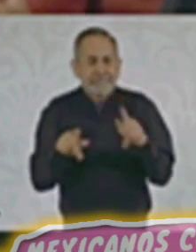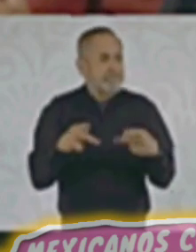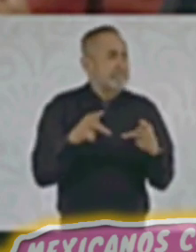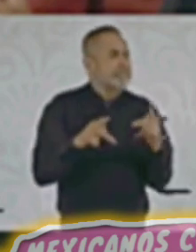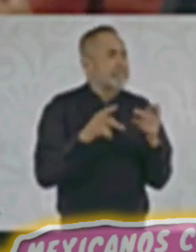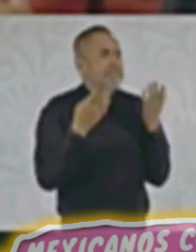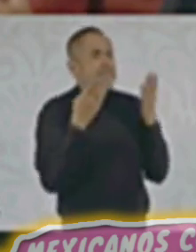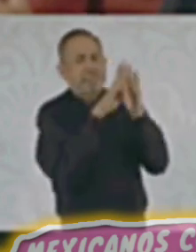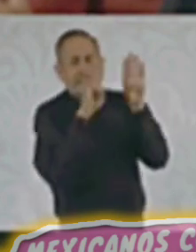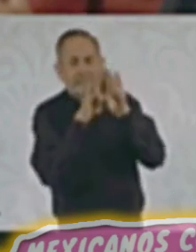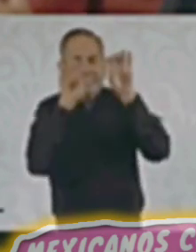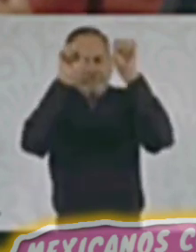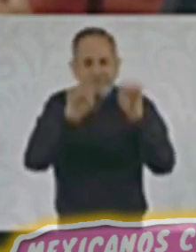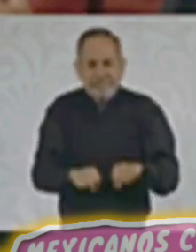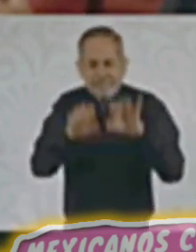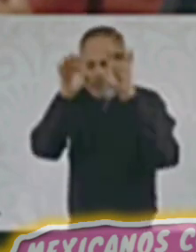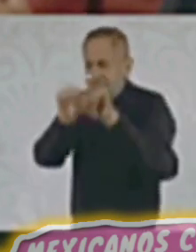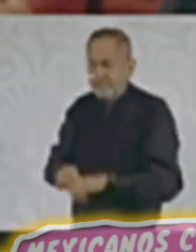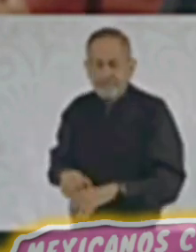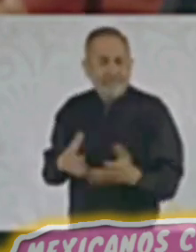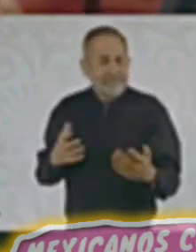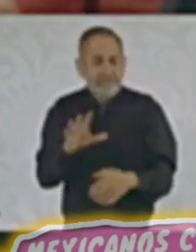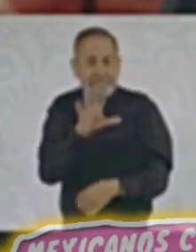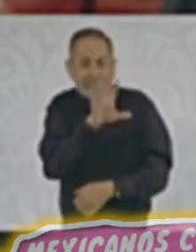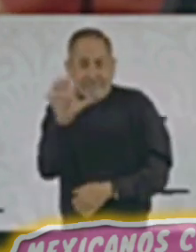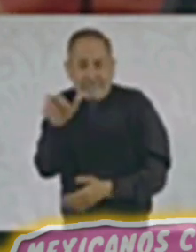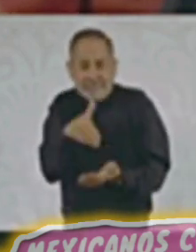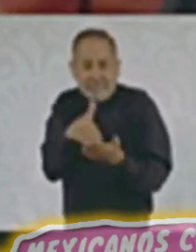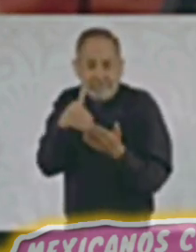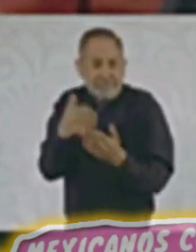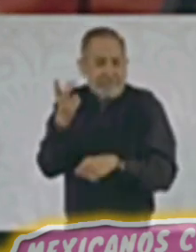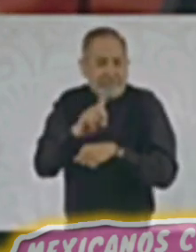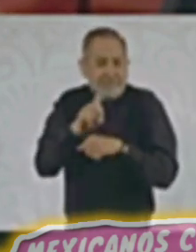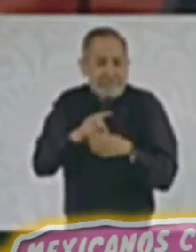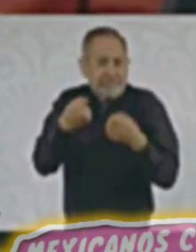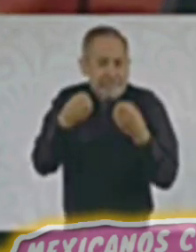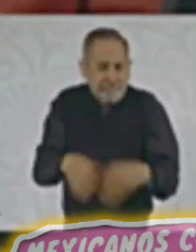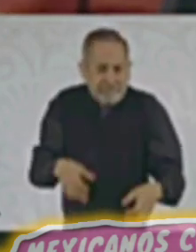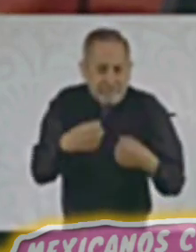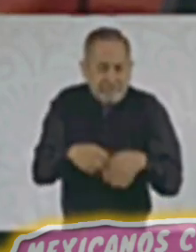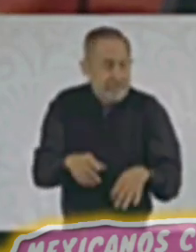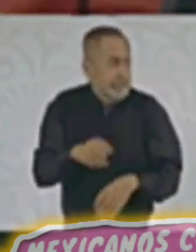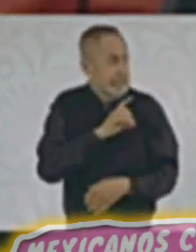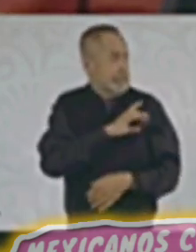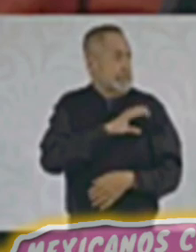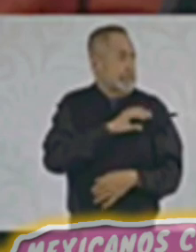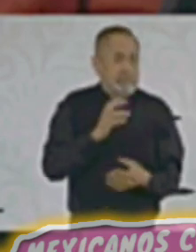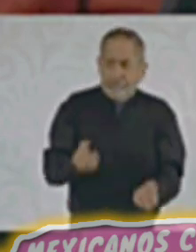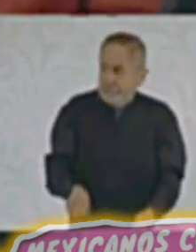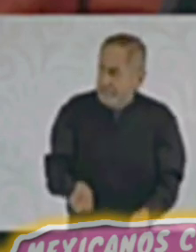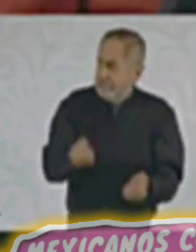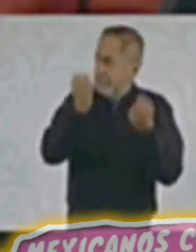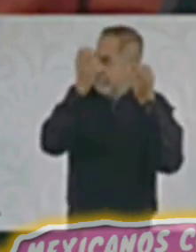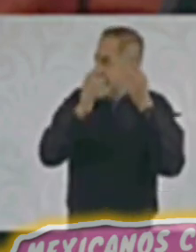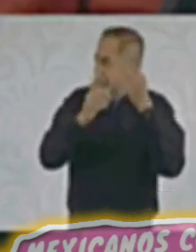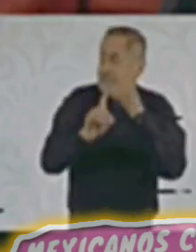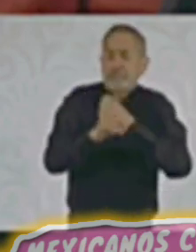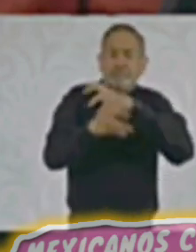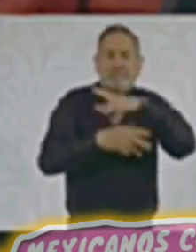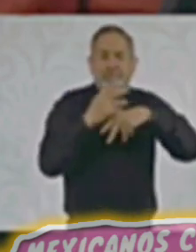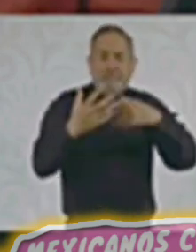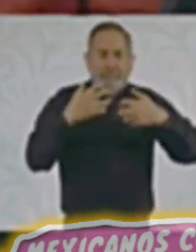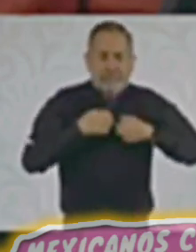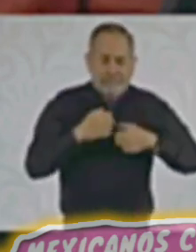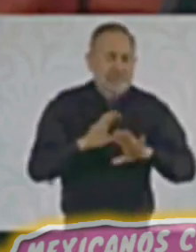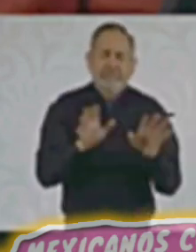Se calculan pérdidas de 500 millones diarios por el temor de hacer sus actividades cotidianas. ¿Se está trabajando en algún